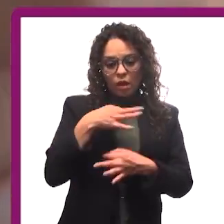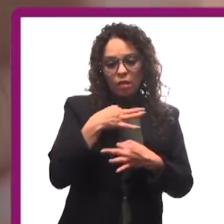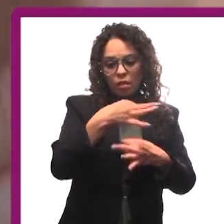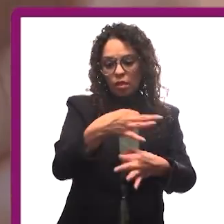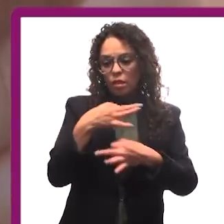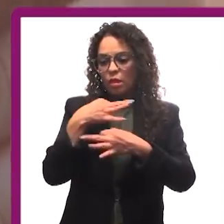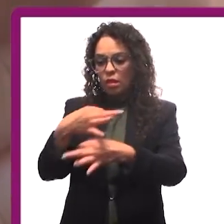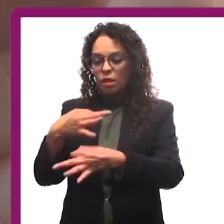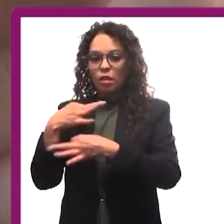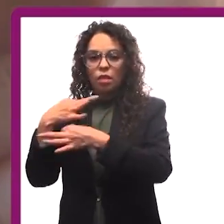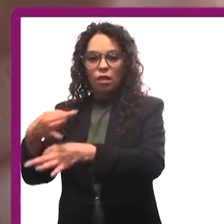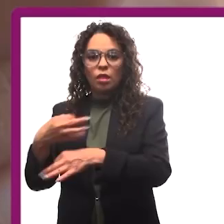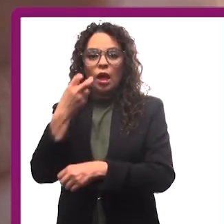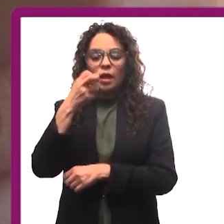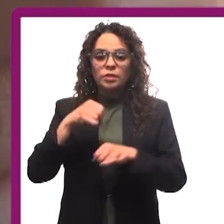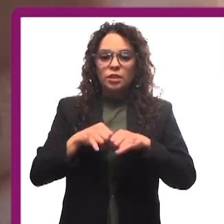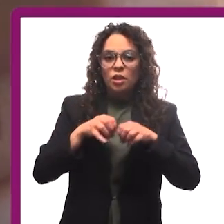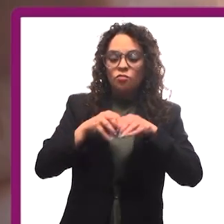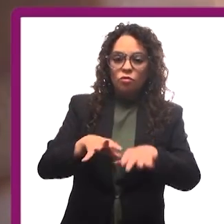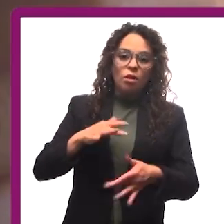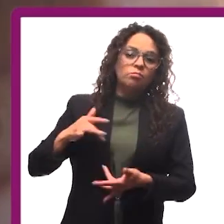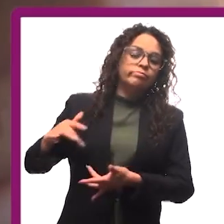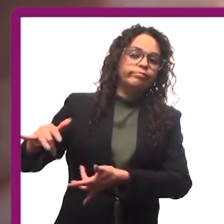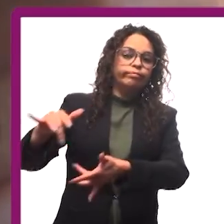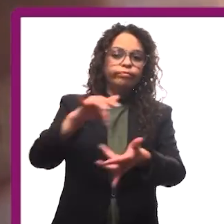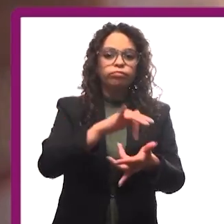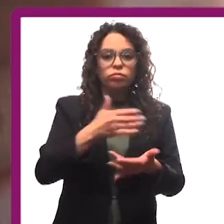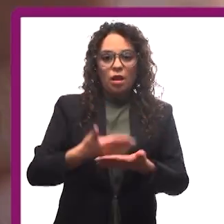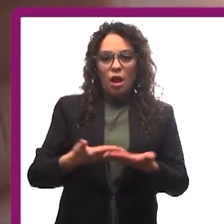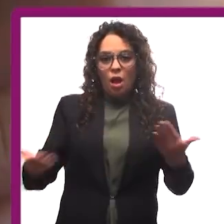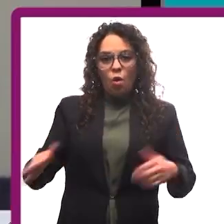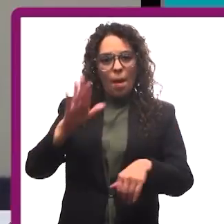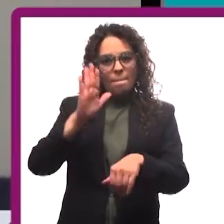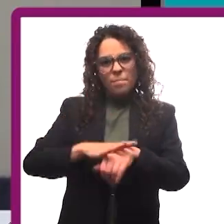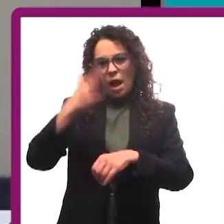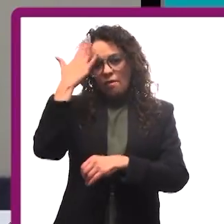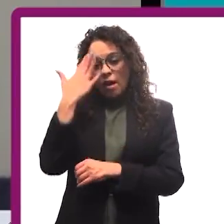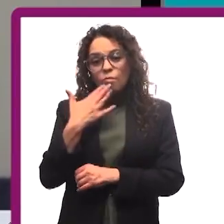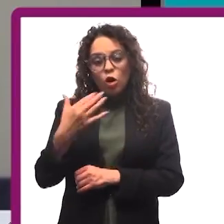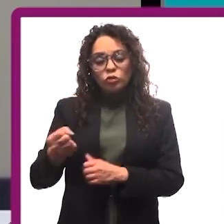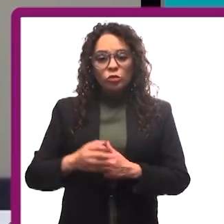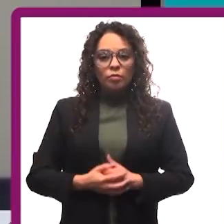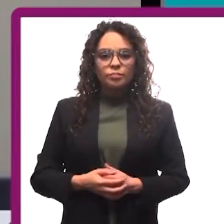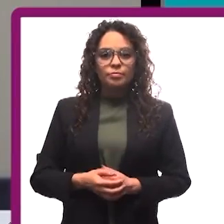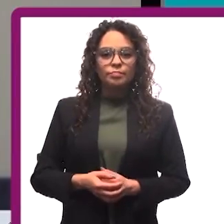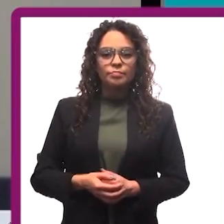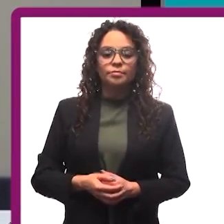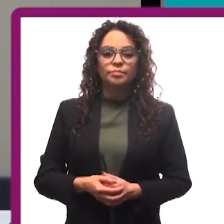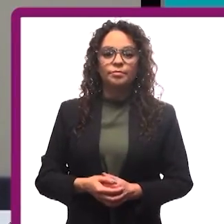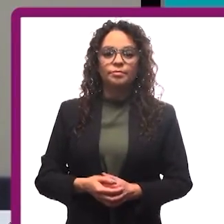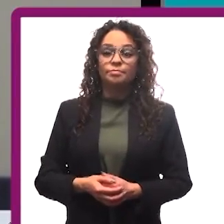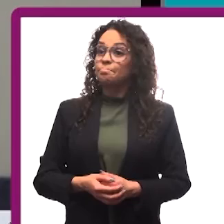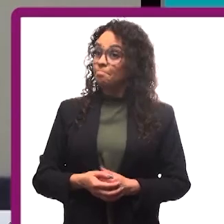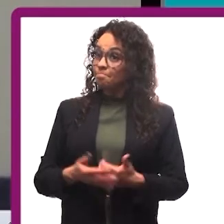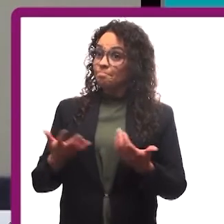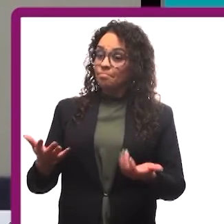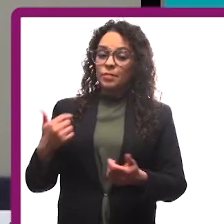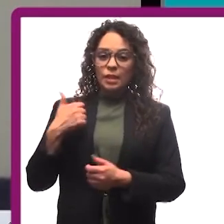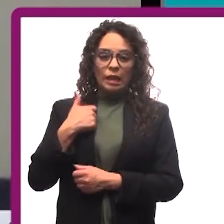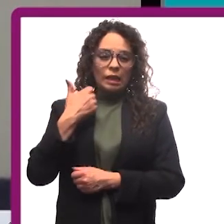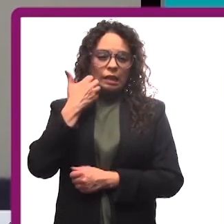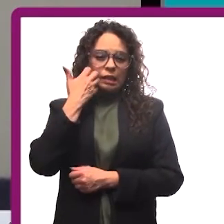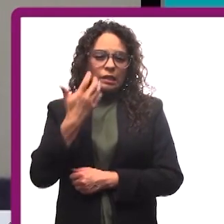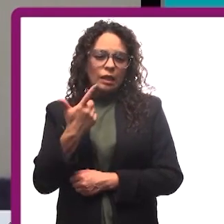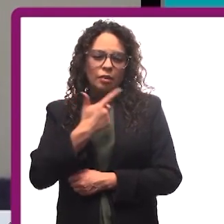a las redes sociales más populares en la actualidad. Bien, chicos, pues si quieren, me gustaría nada